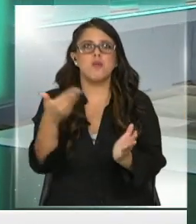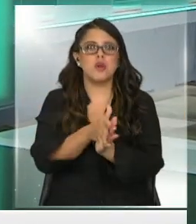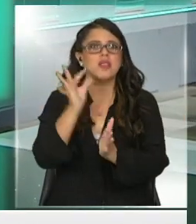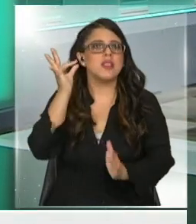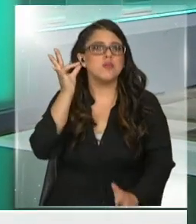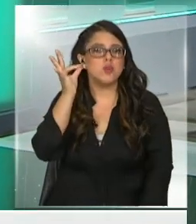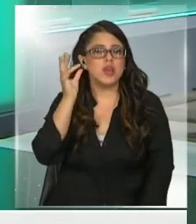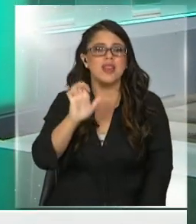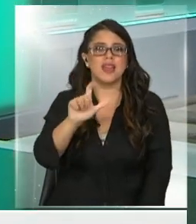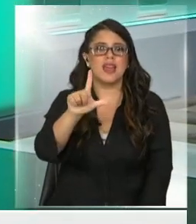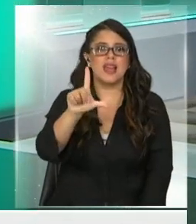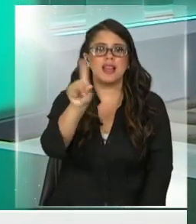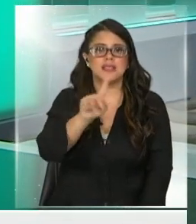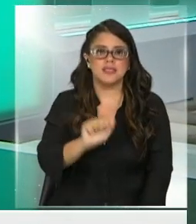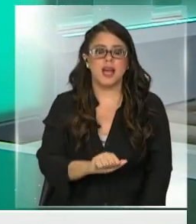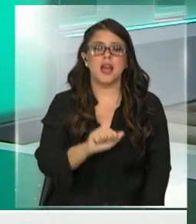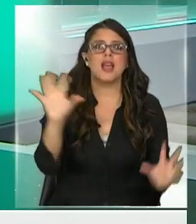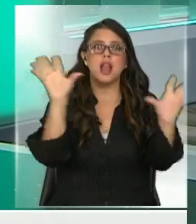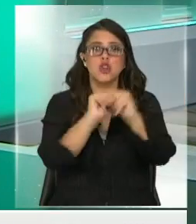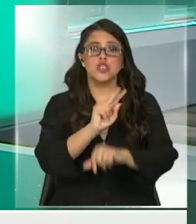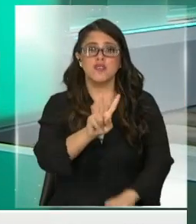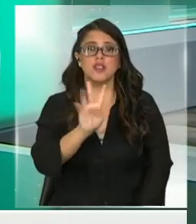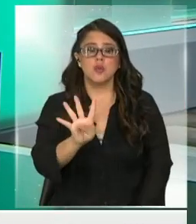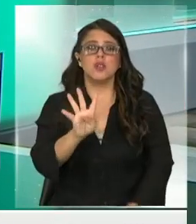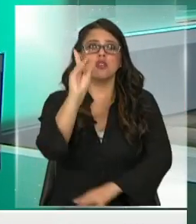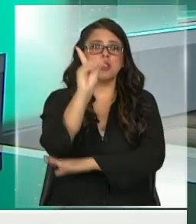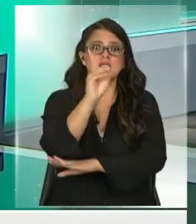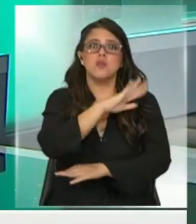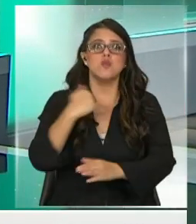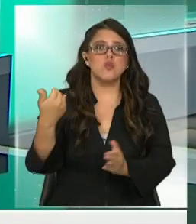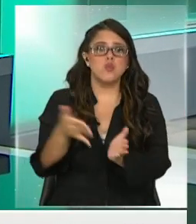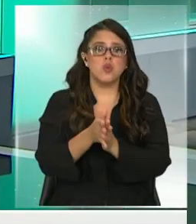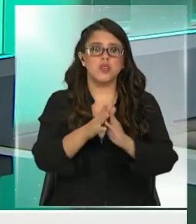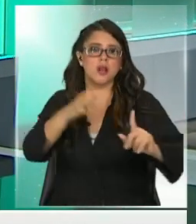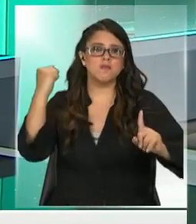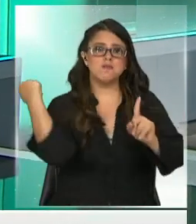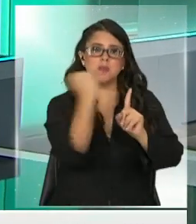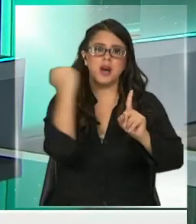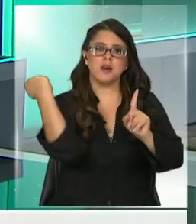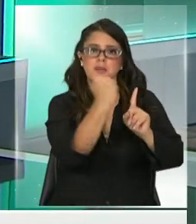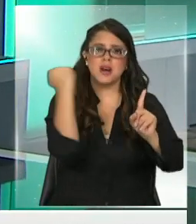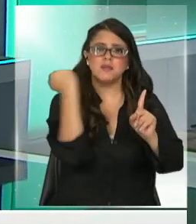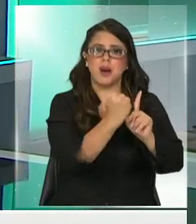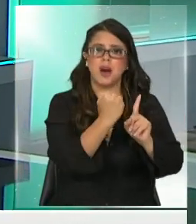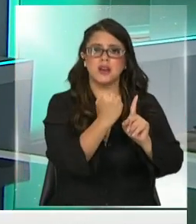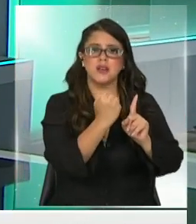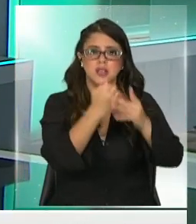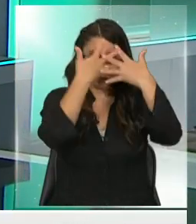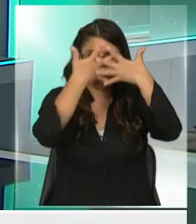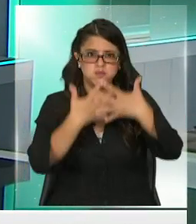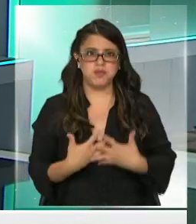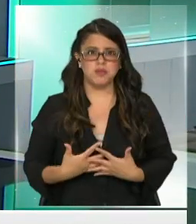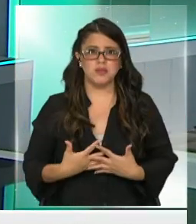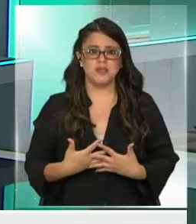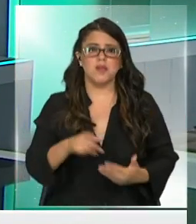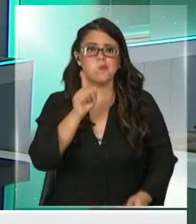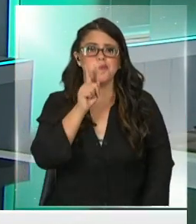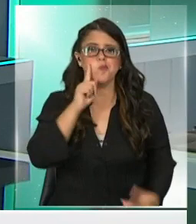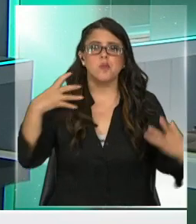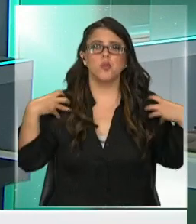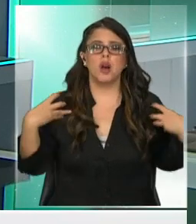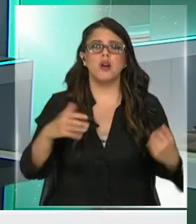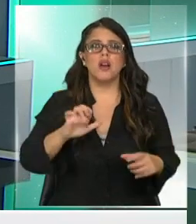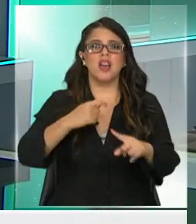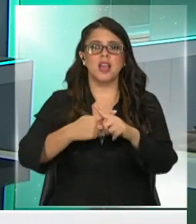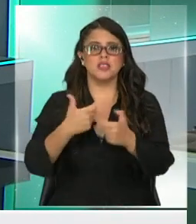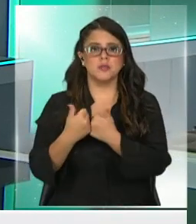durante la noche del 24 de diciembre murió producto de múltiples lesiones con arma blanca que le habría propinado su expareja.